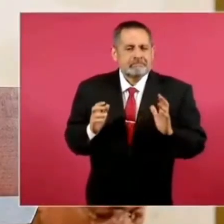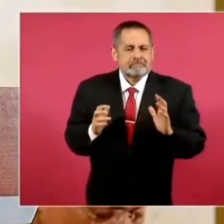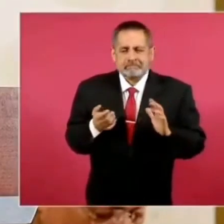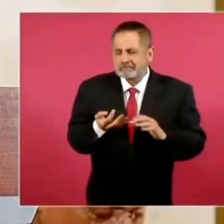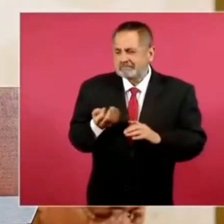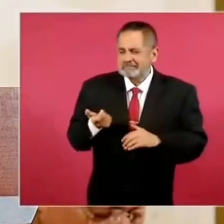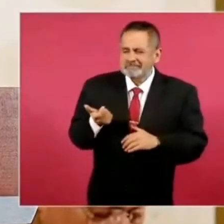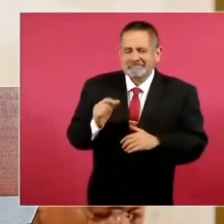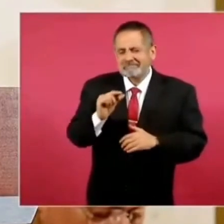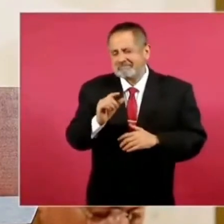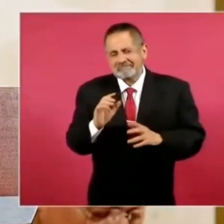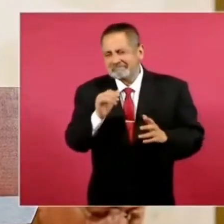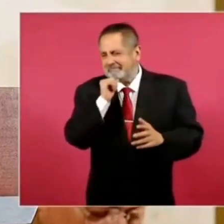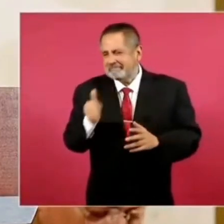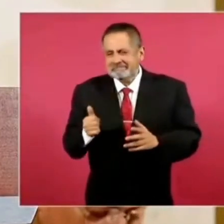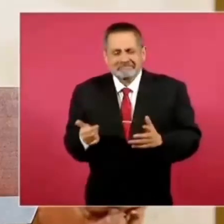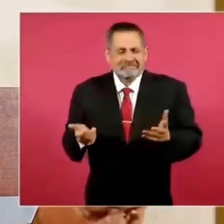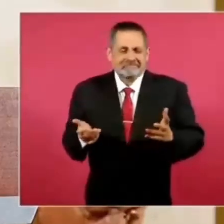tocaba nada.